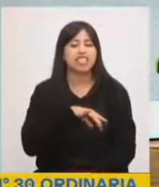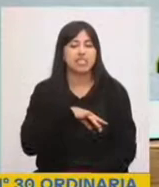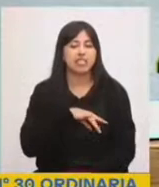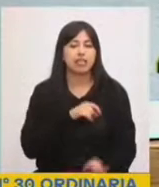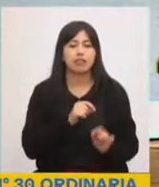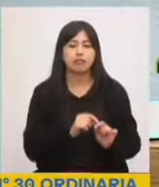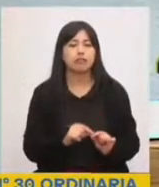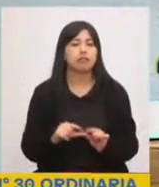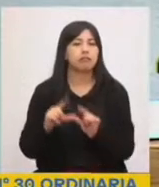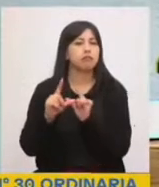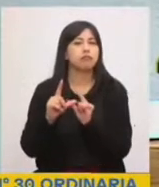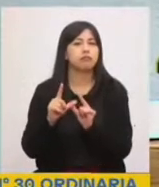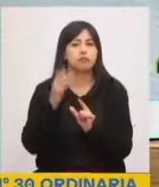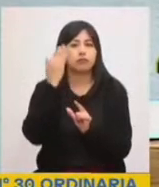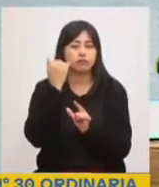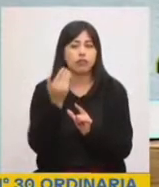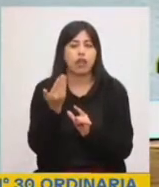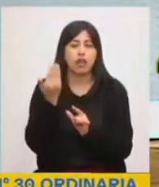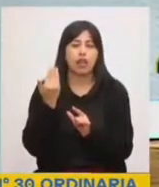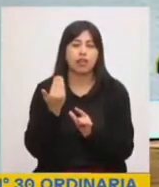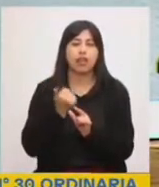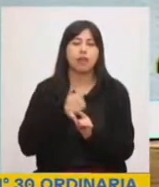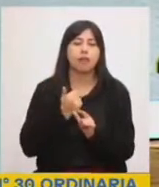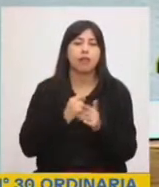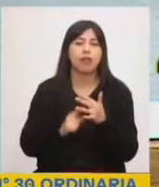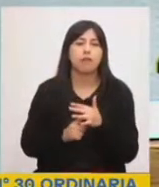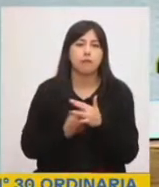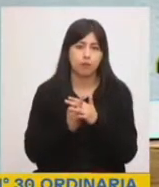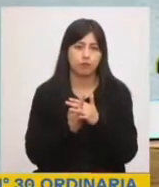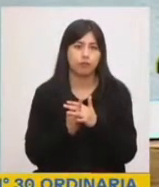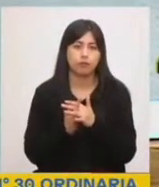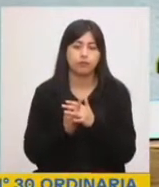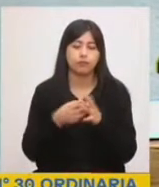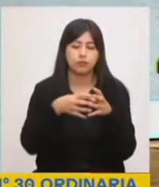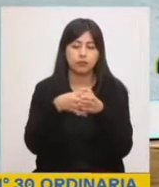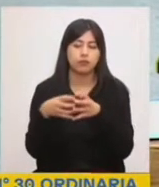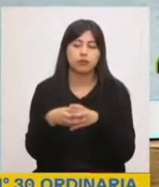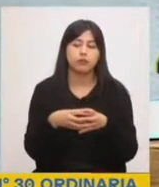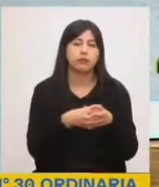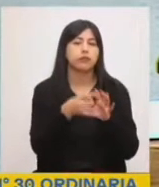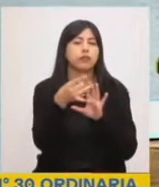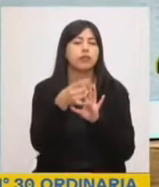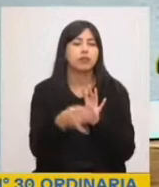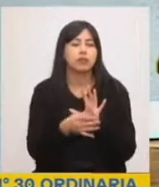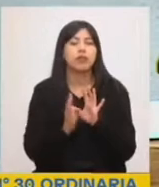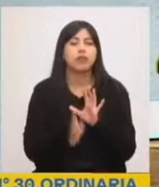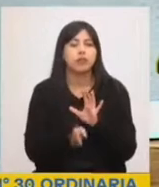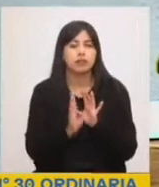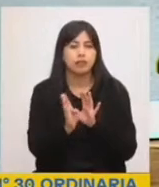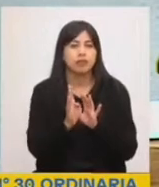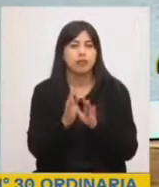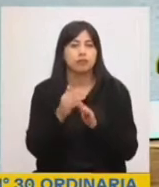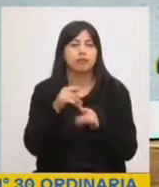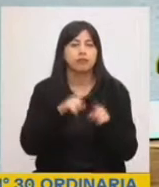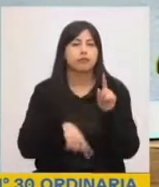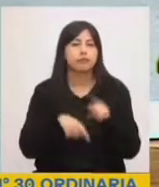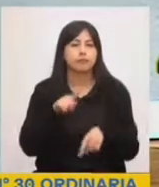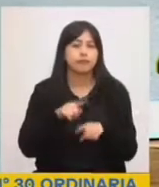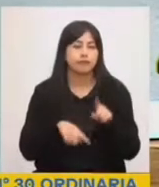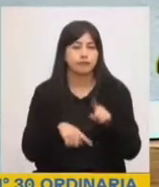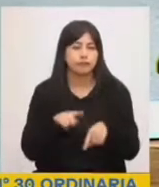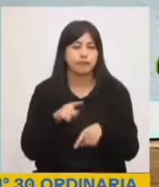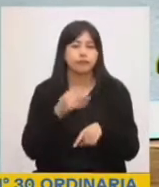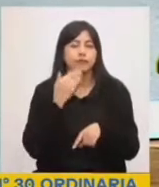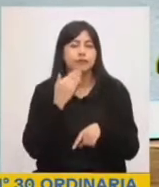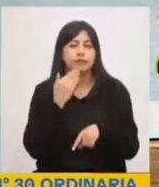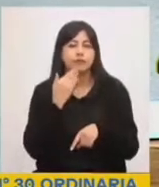manera que no podíamos prever cuando la PDI fue fundada. Las bandas criminales ya no limitan el territorio específico ni delitos tradicionales.